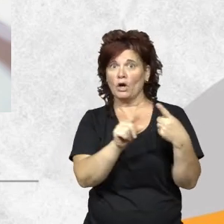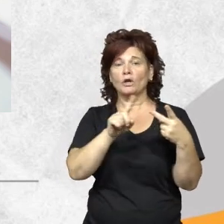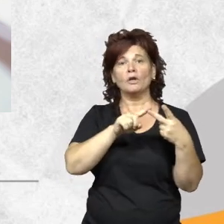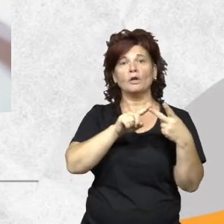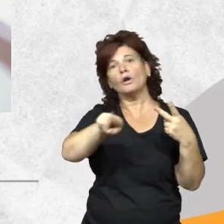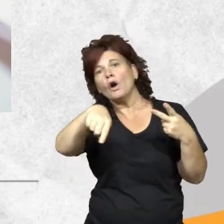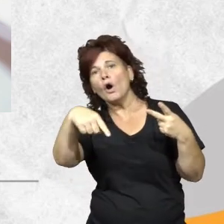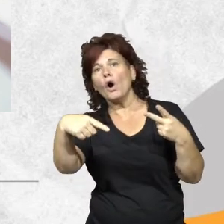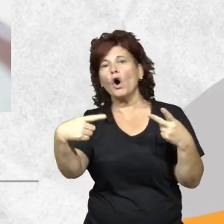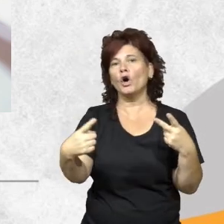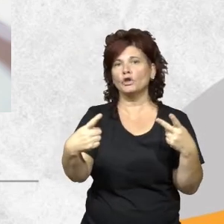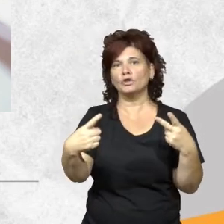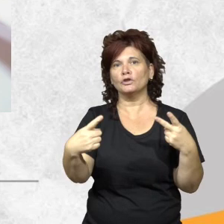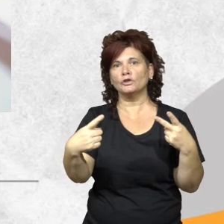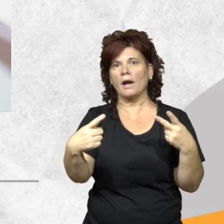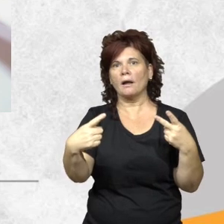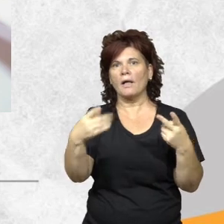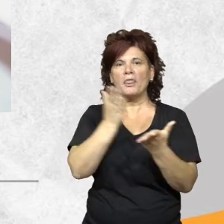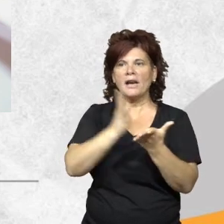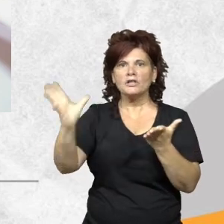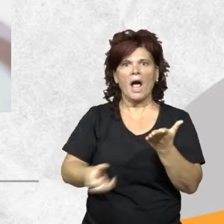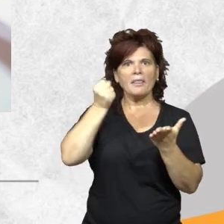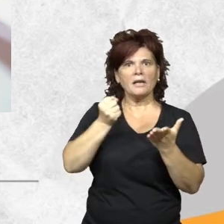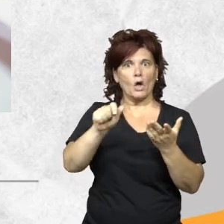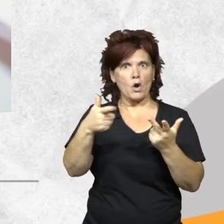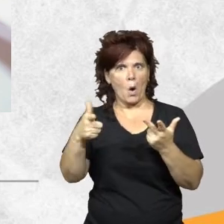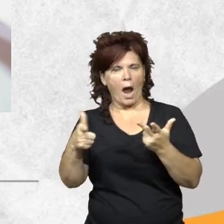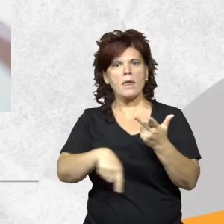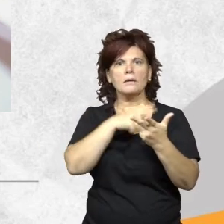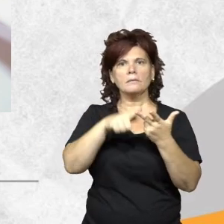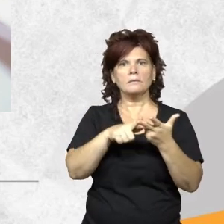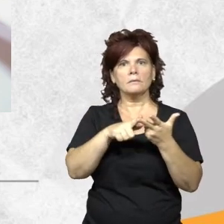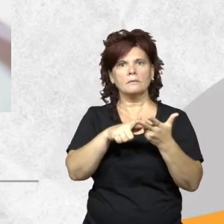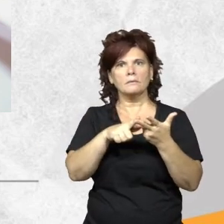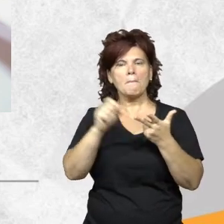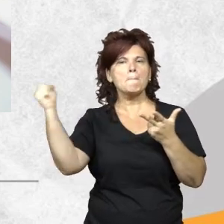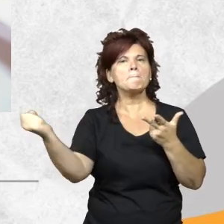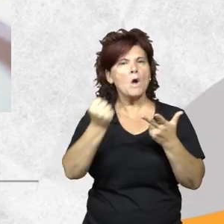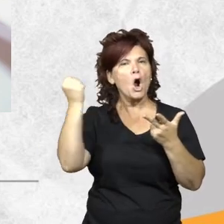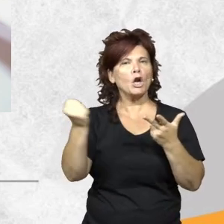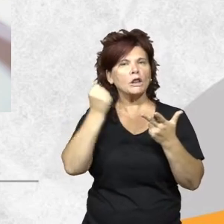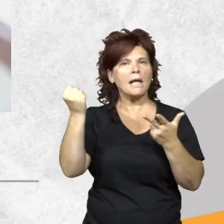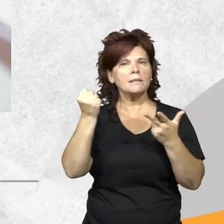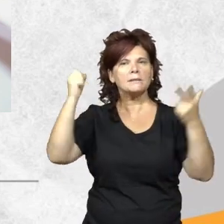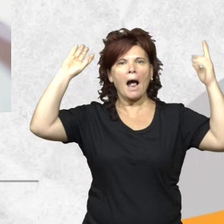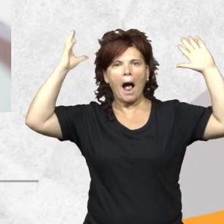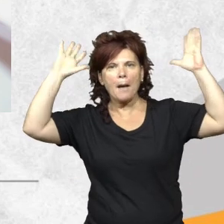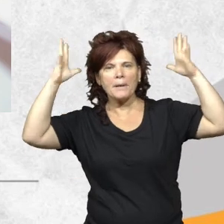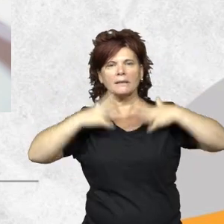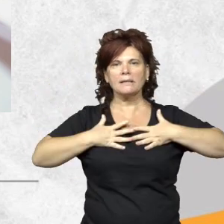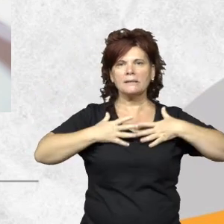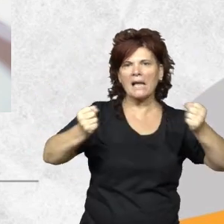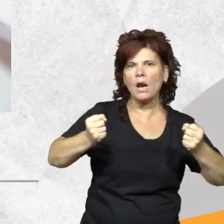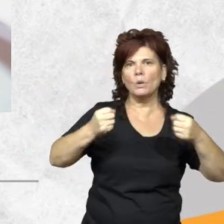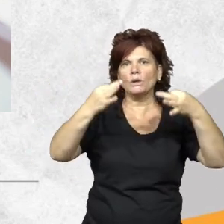otra es la imposibilidad de generar derechos adquiridos y por supuesto la prevalencia o preeminencia del ambiente, la salud o